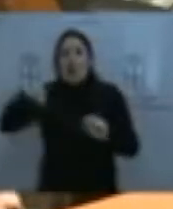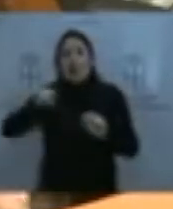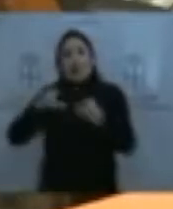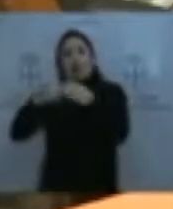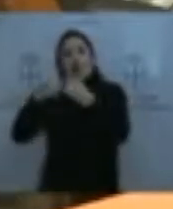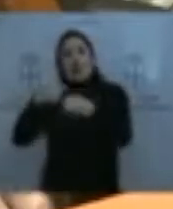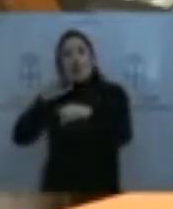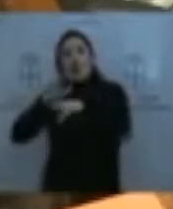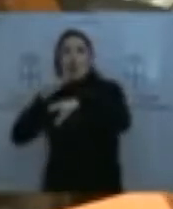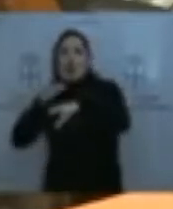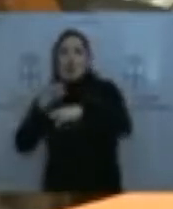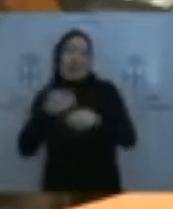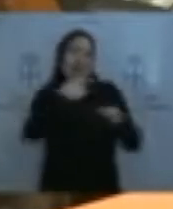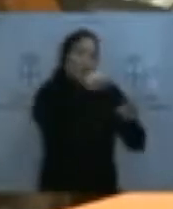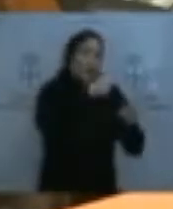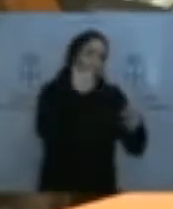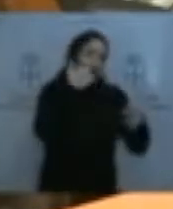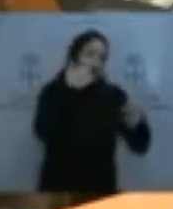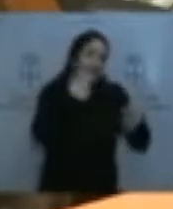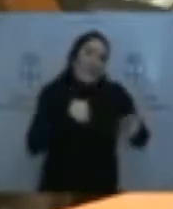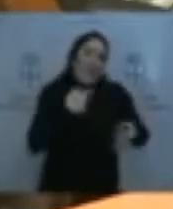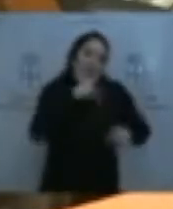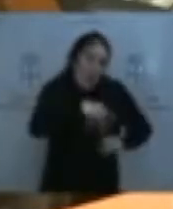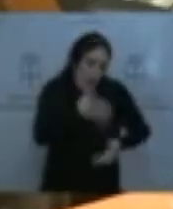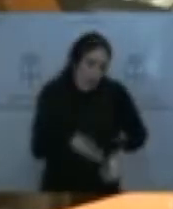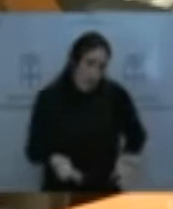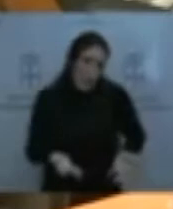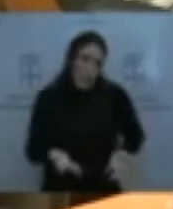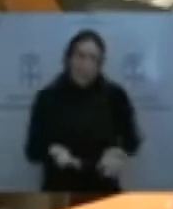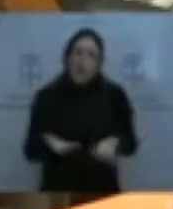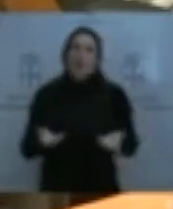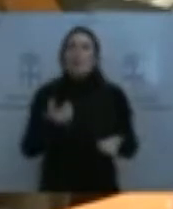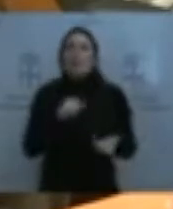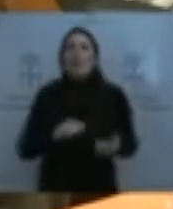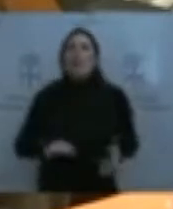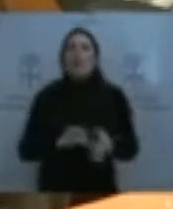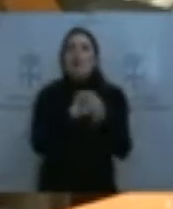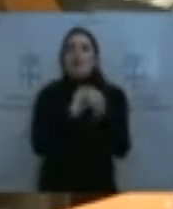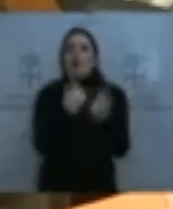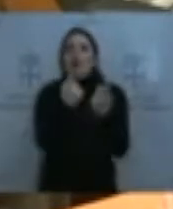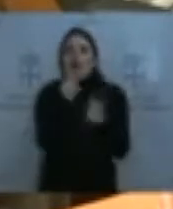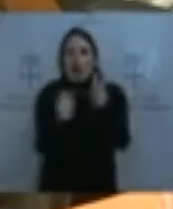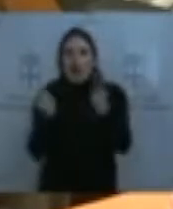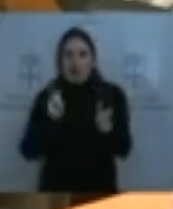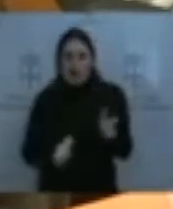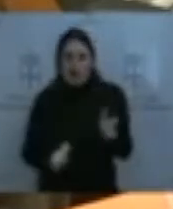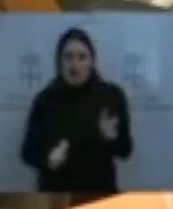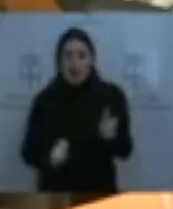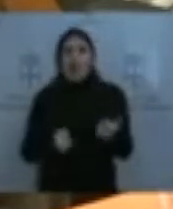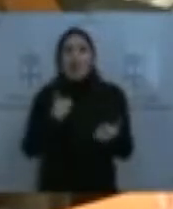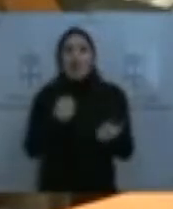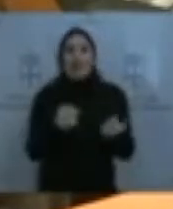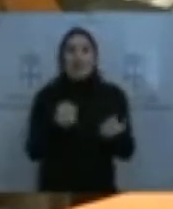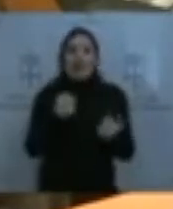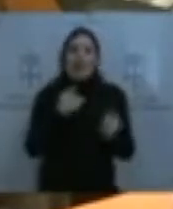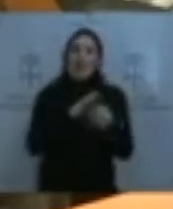a usted me daría la razón en ese caso, me refiero, ¿no? Es decir, también tiene que ver en ocasiones con la falta de recursos humanos, incluso con el momento en el